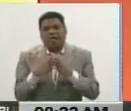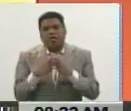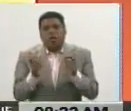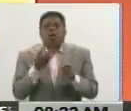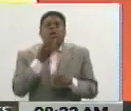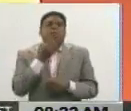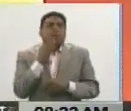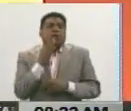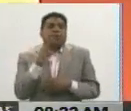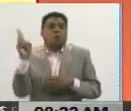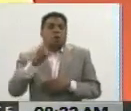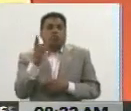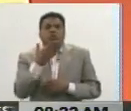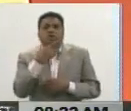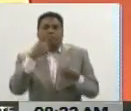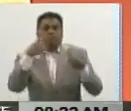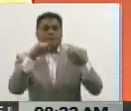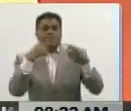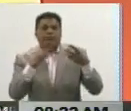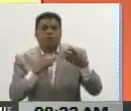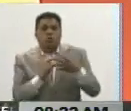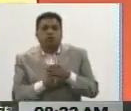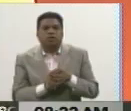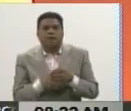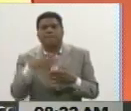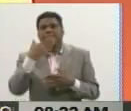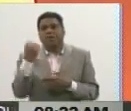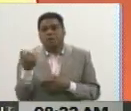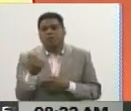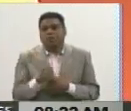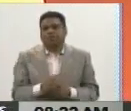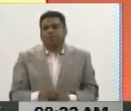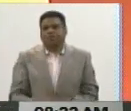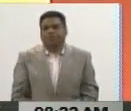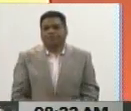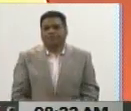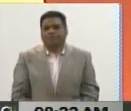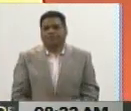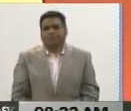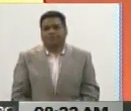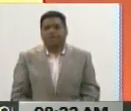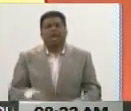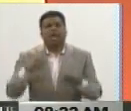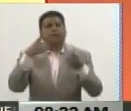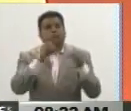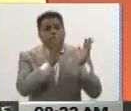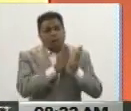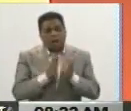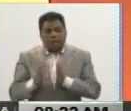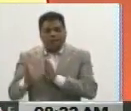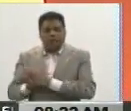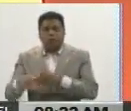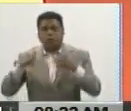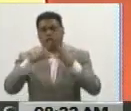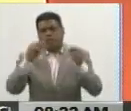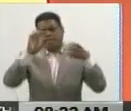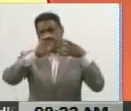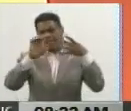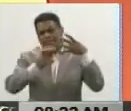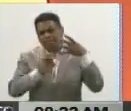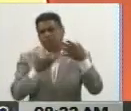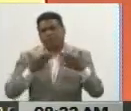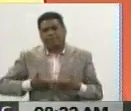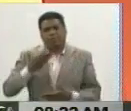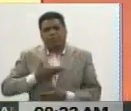del reuso, pues hace cada vez más coherente la dinámica. Entonces, bueno, ahí en materia organizativa tenemos algunos elementos importantes.